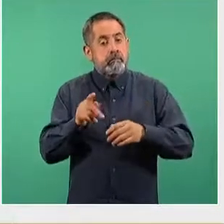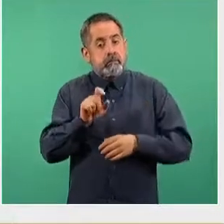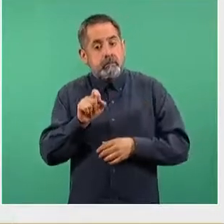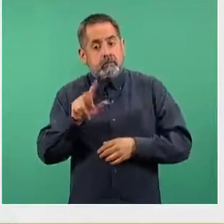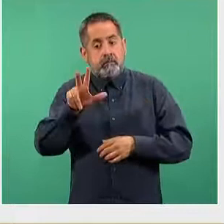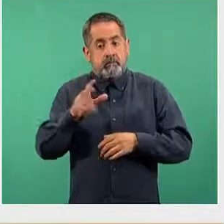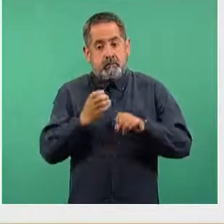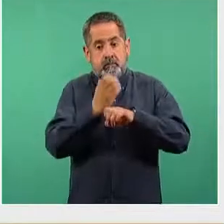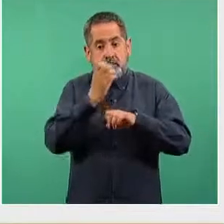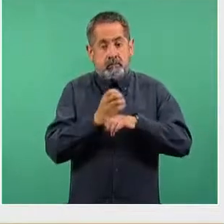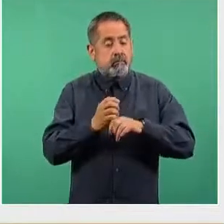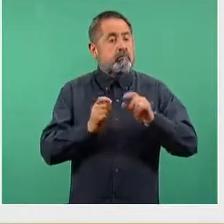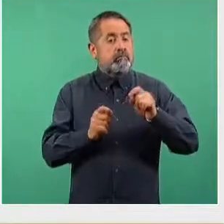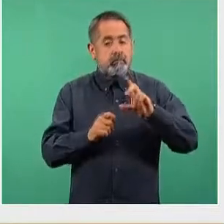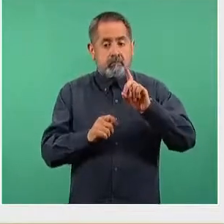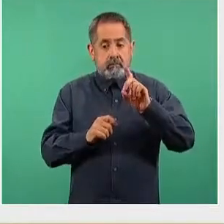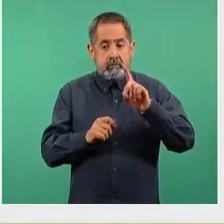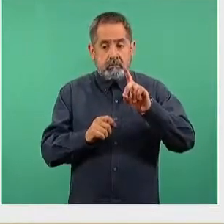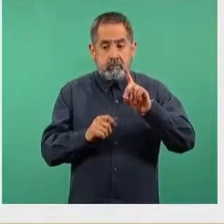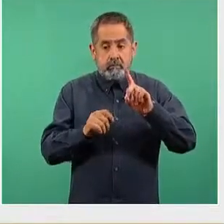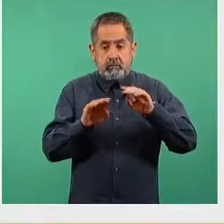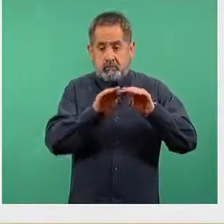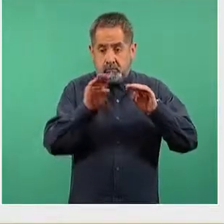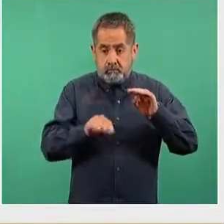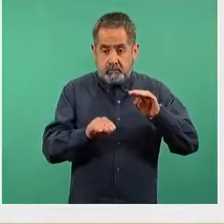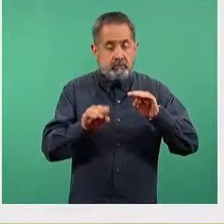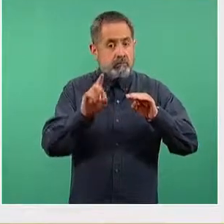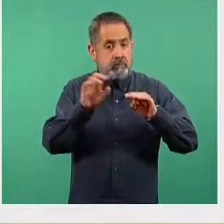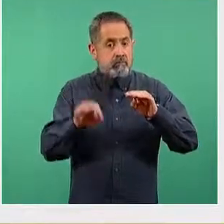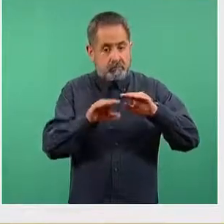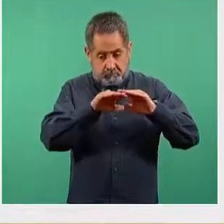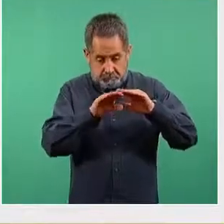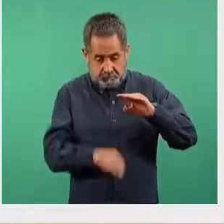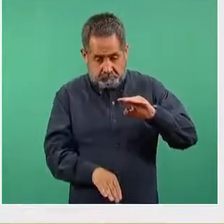tienen inclusive menos del 30% de ocupación,